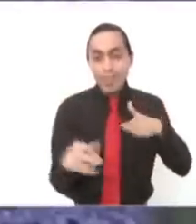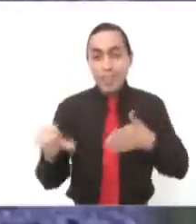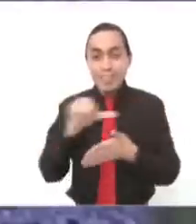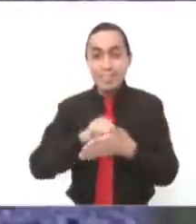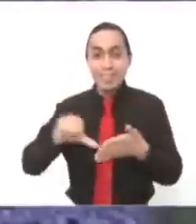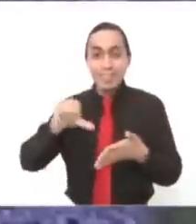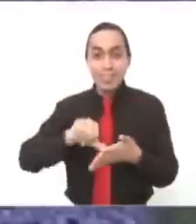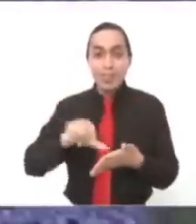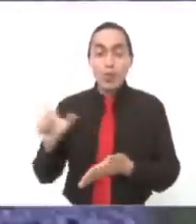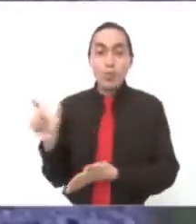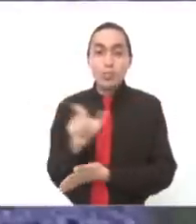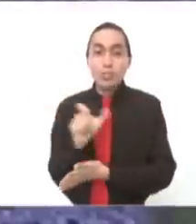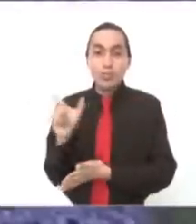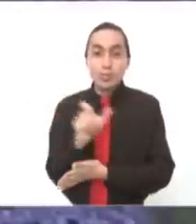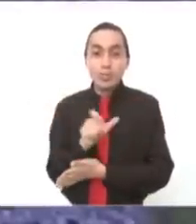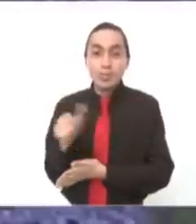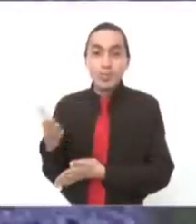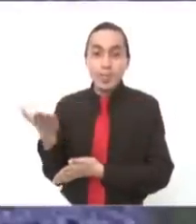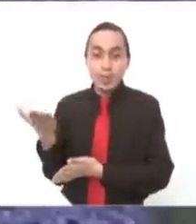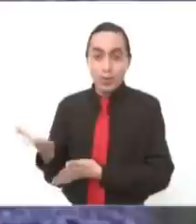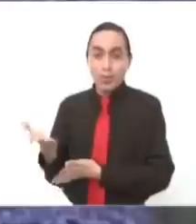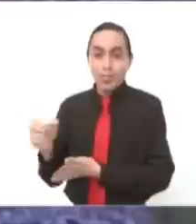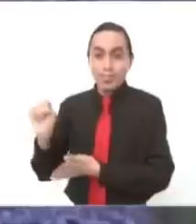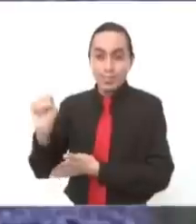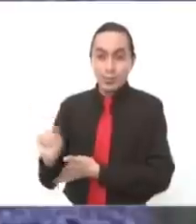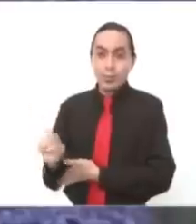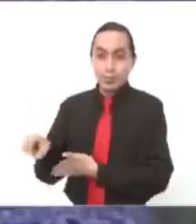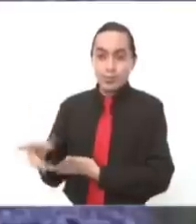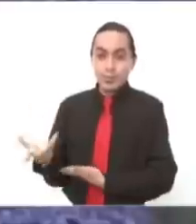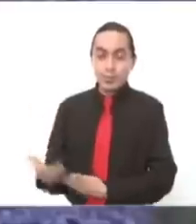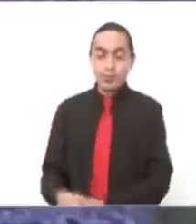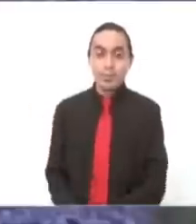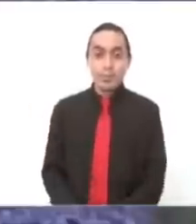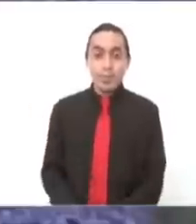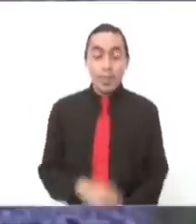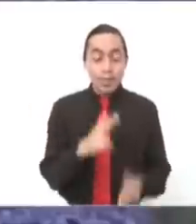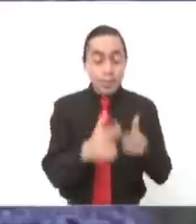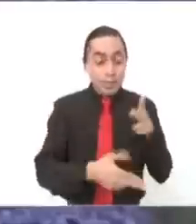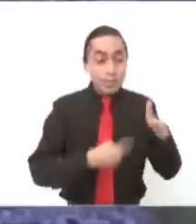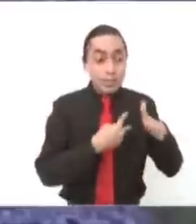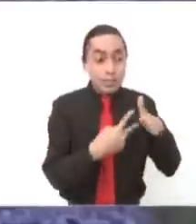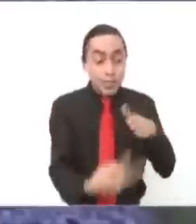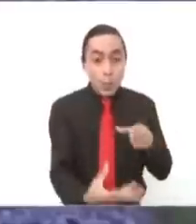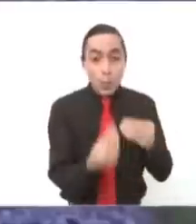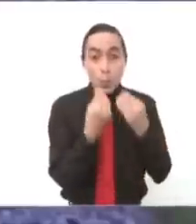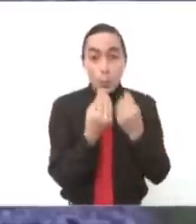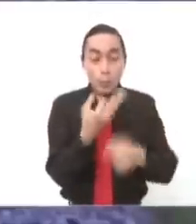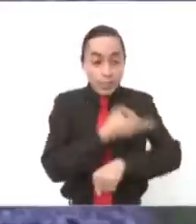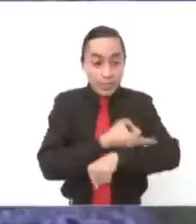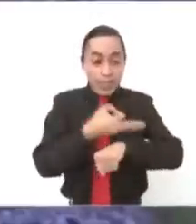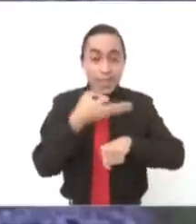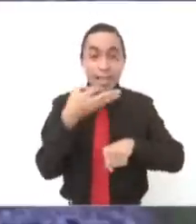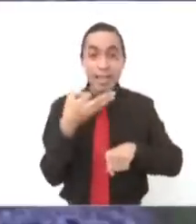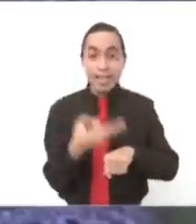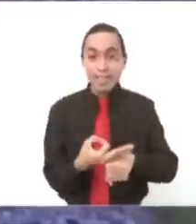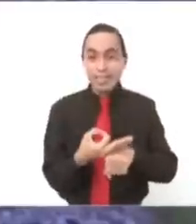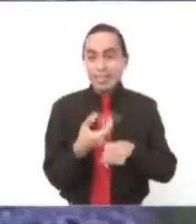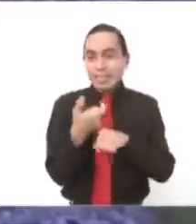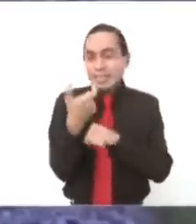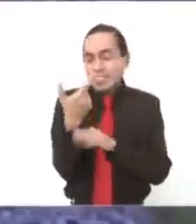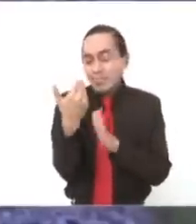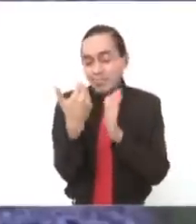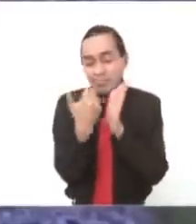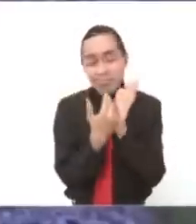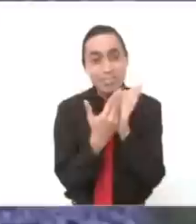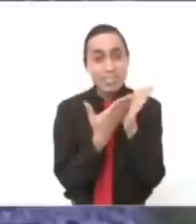en el sur de la ciudad. Este tren ligero lo abordan muchas familias de bajos recursos que